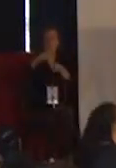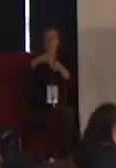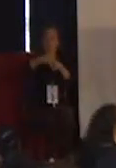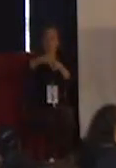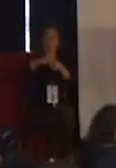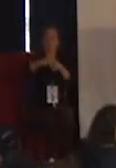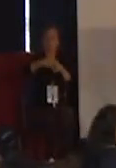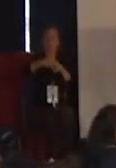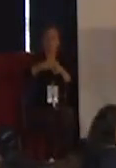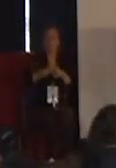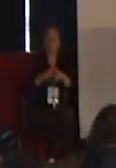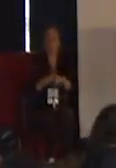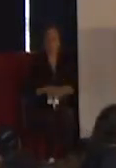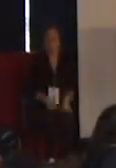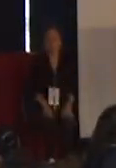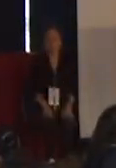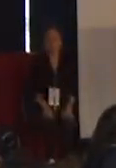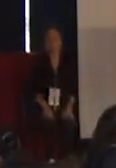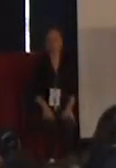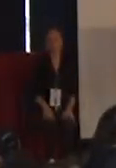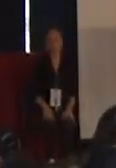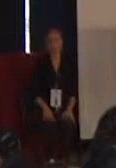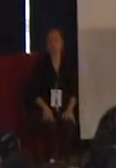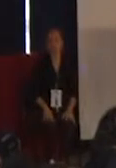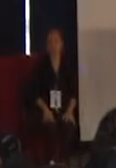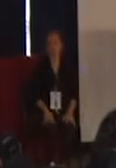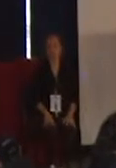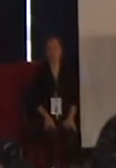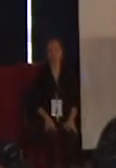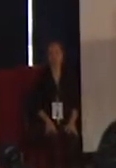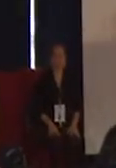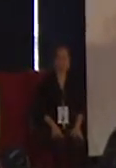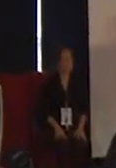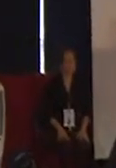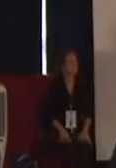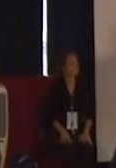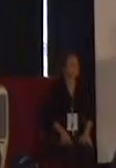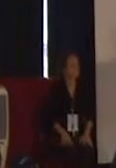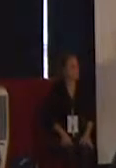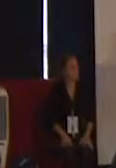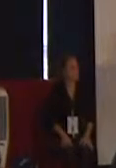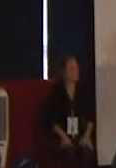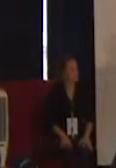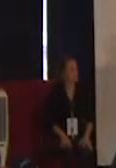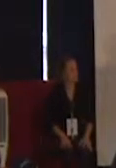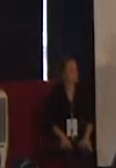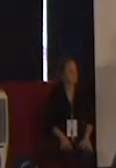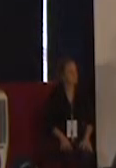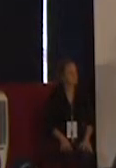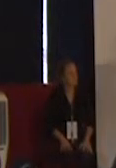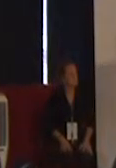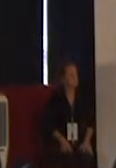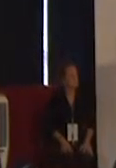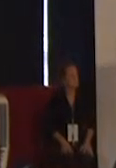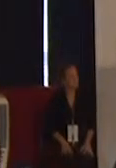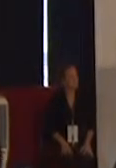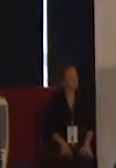Mi nombre es Jaime Alonso Ramírez Ramos. Escribí Boca. Gracias por